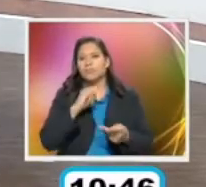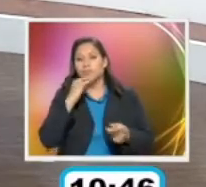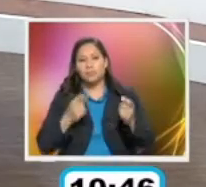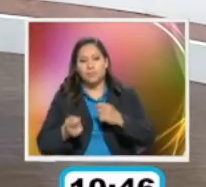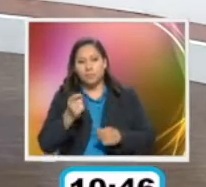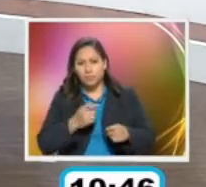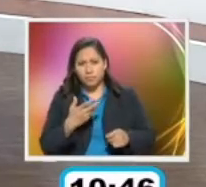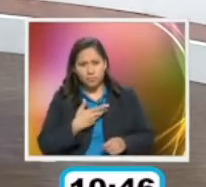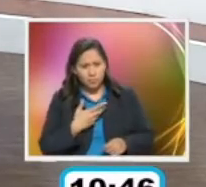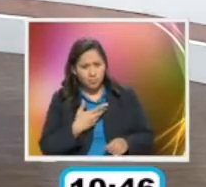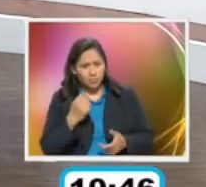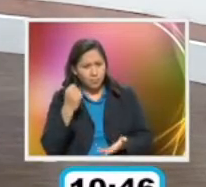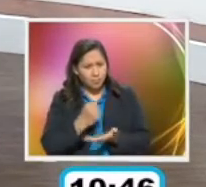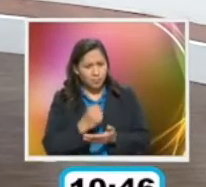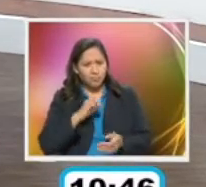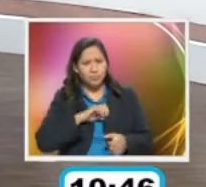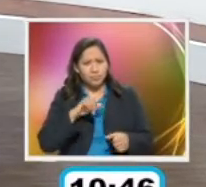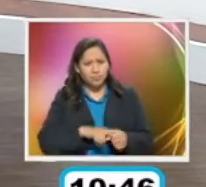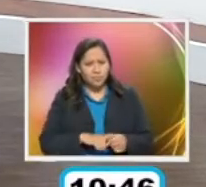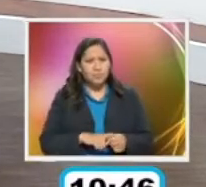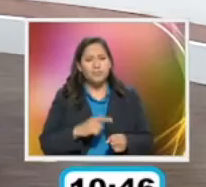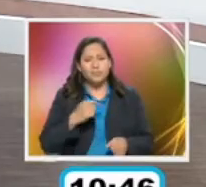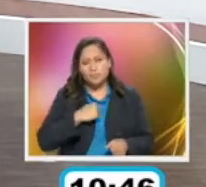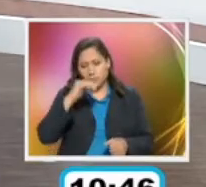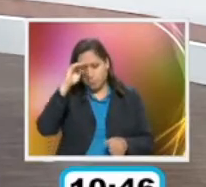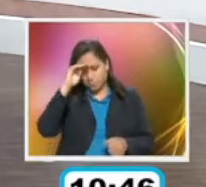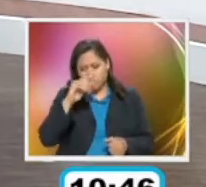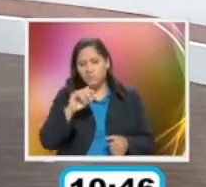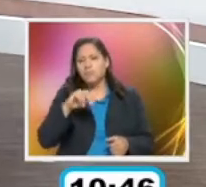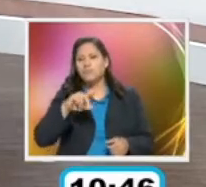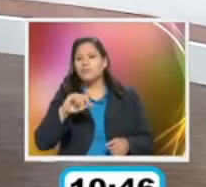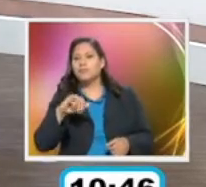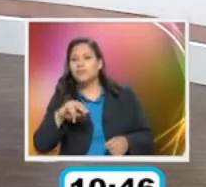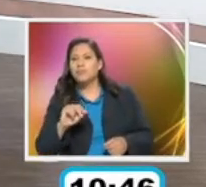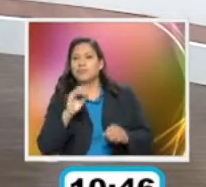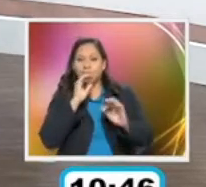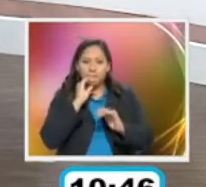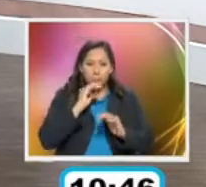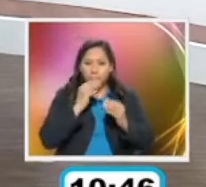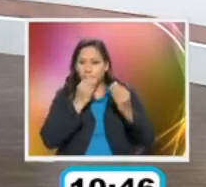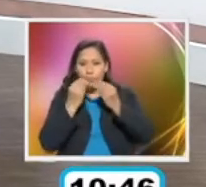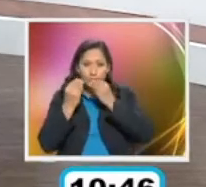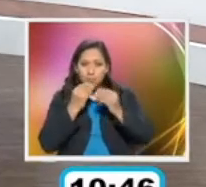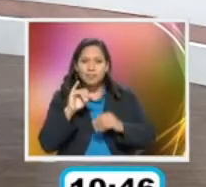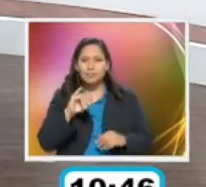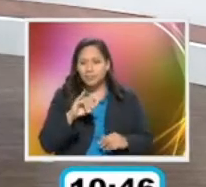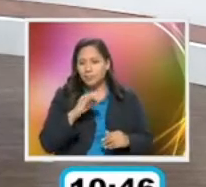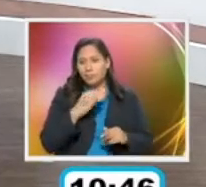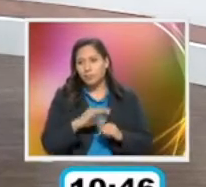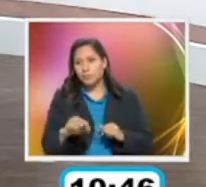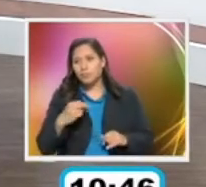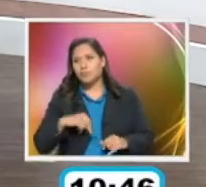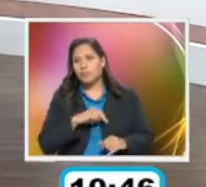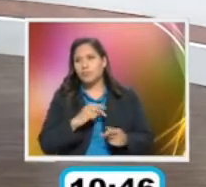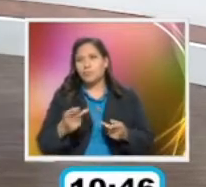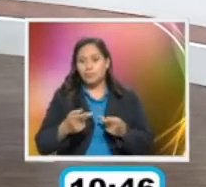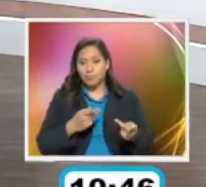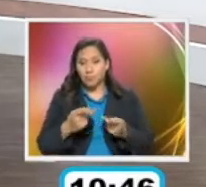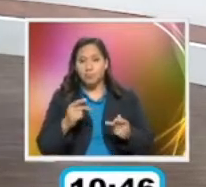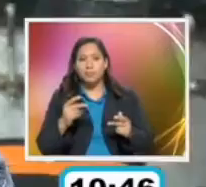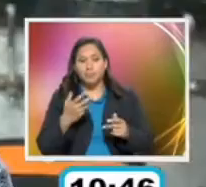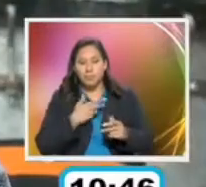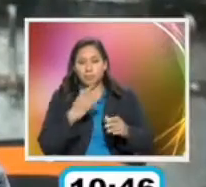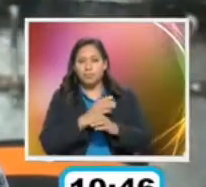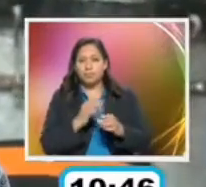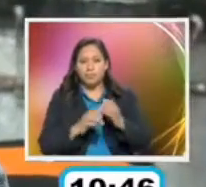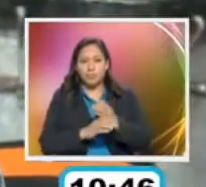colombiana. Tiene un sellito muy particular, yo diría andino. ¿Sí? Claro, lo último que hemos estado haciendo Sí. contiene